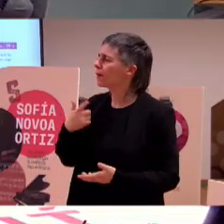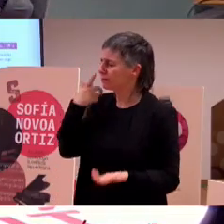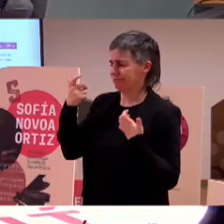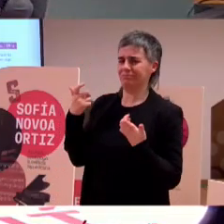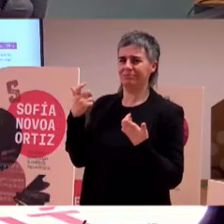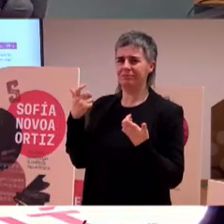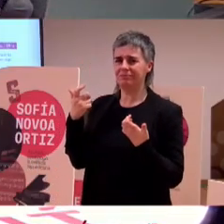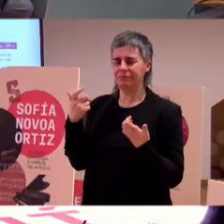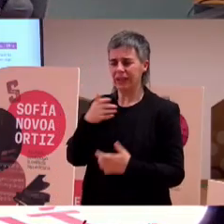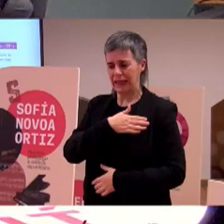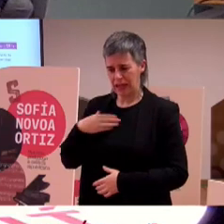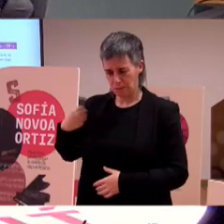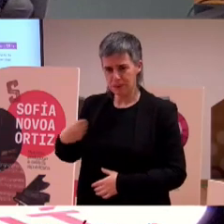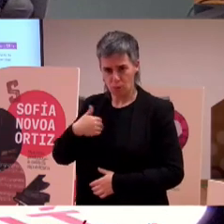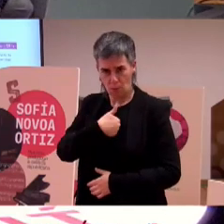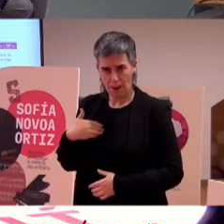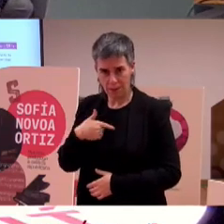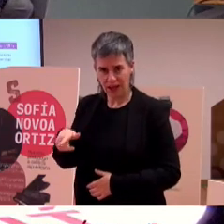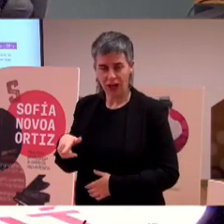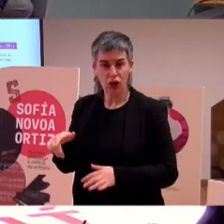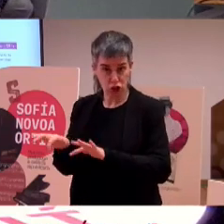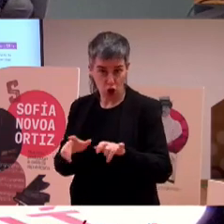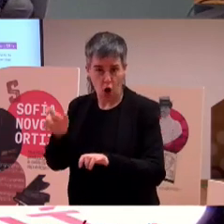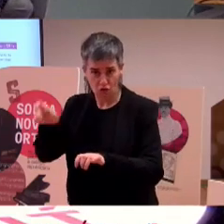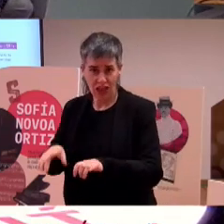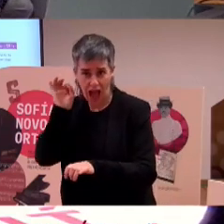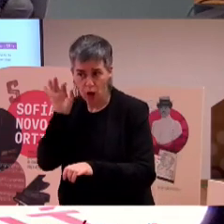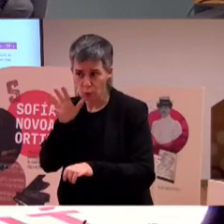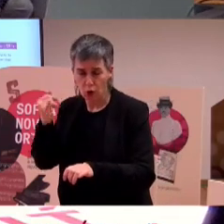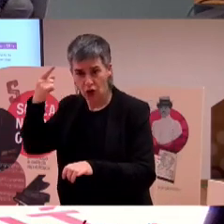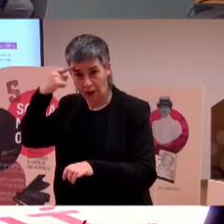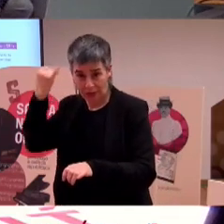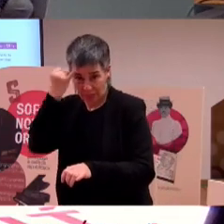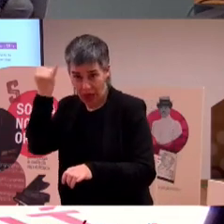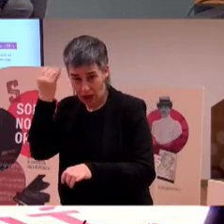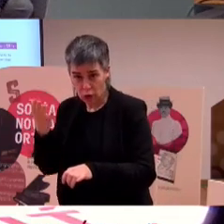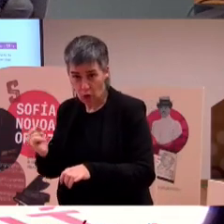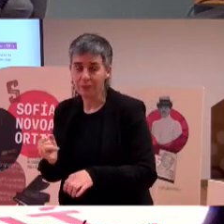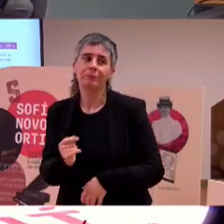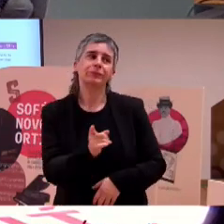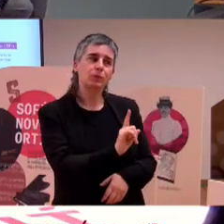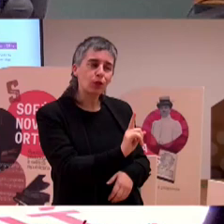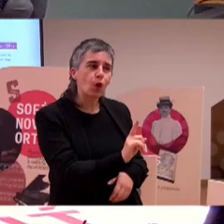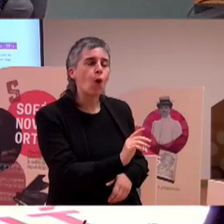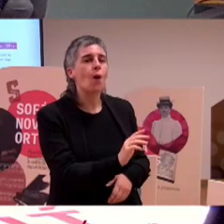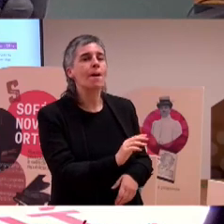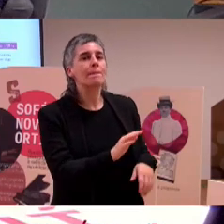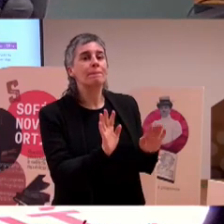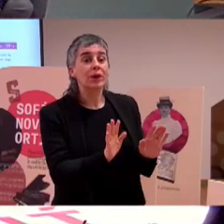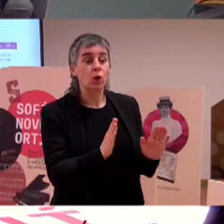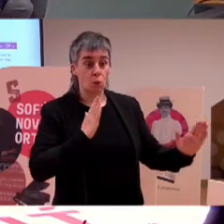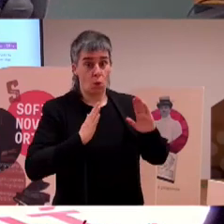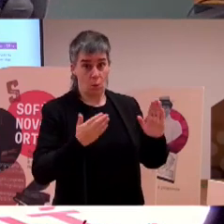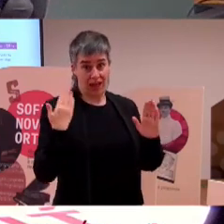Sofía. Non sei se Sofía era máis talentosa. Non, pero tamén é certo que nese momento o piano